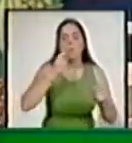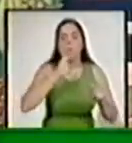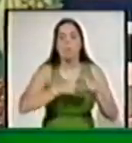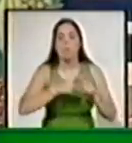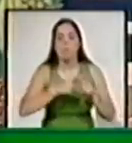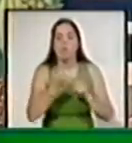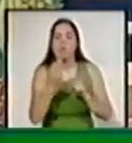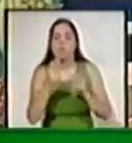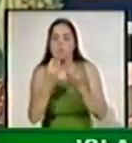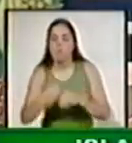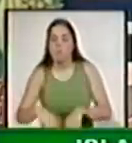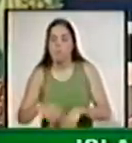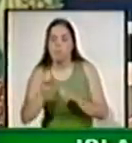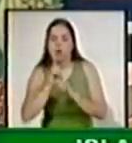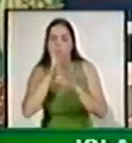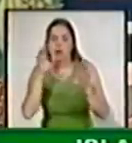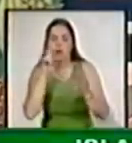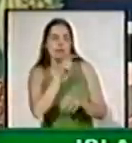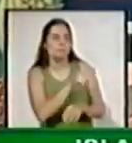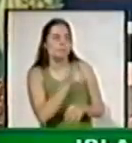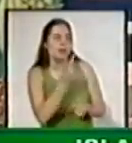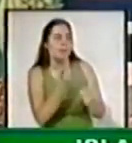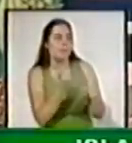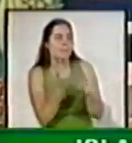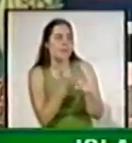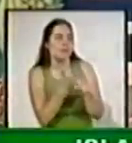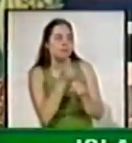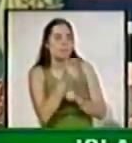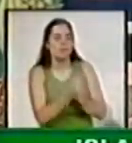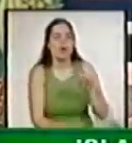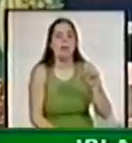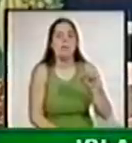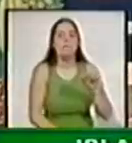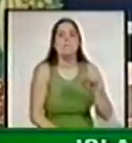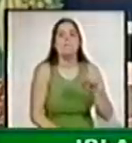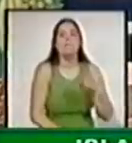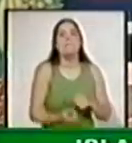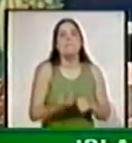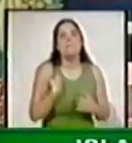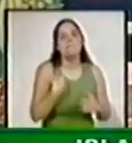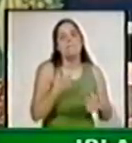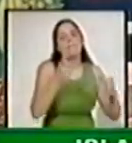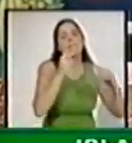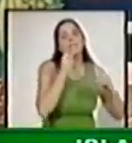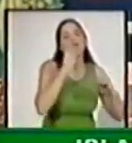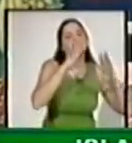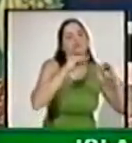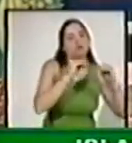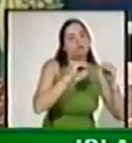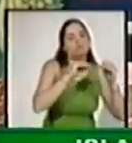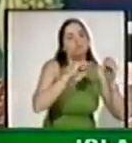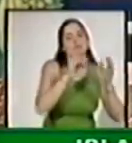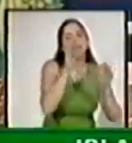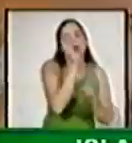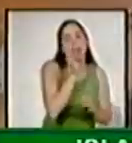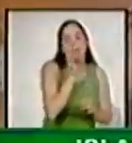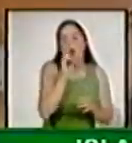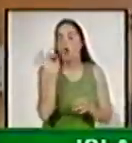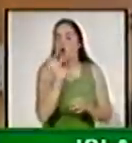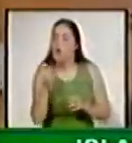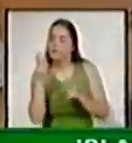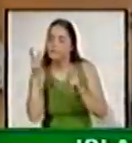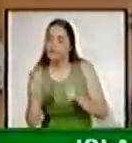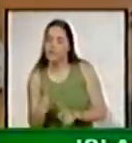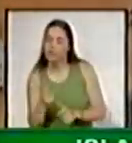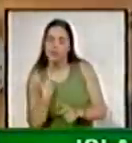estaban ustedes en el comienzo del programa. Prefiero un sándwich de jamón a la mejor torta. Bueno, por eso dije, si puede ser poco, poco, mejor. Bueno, para vos una